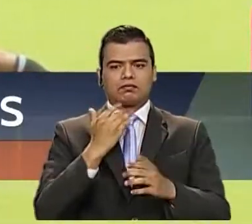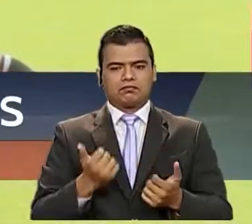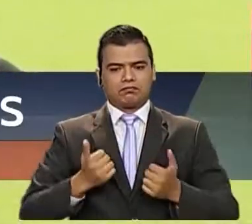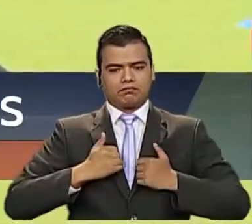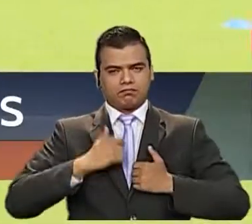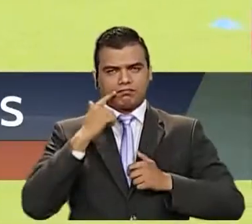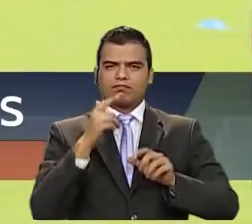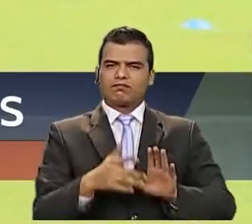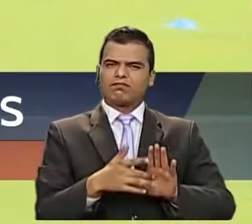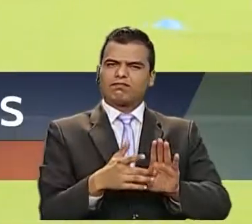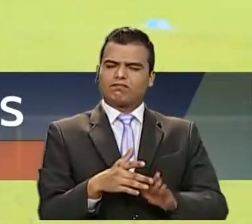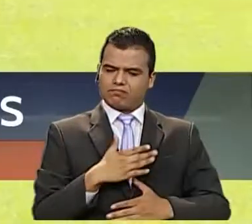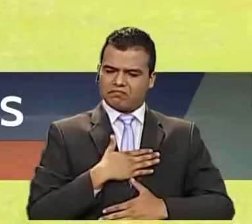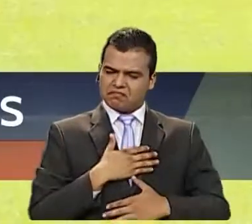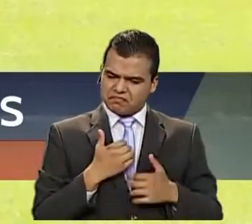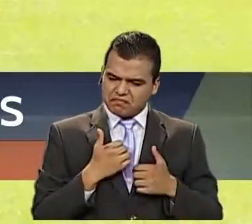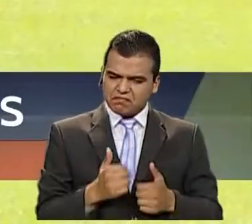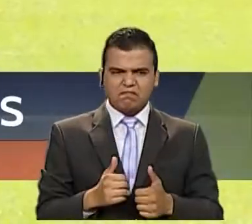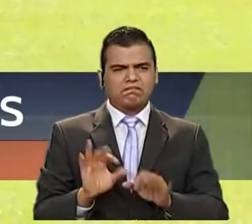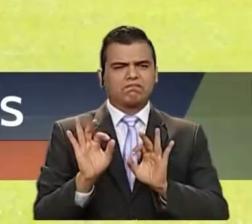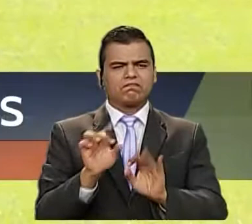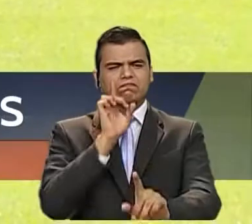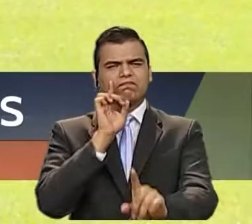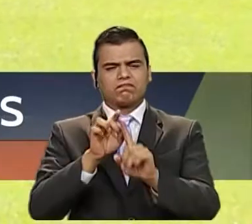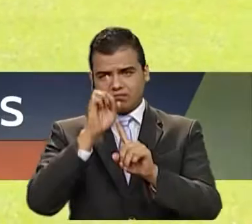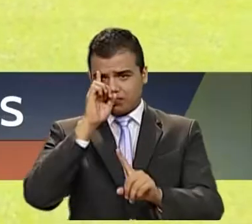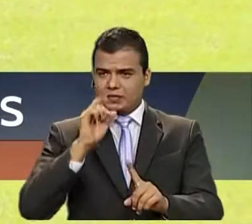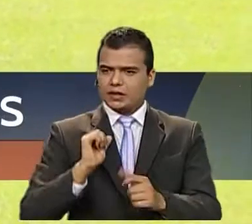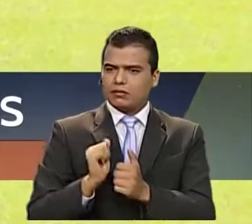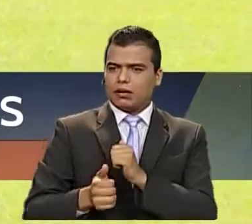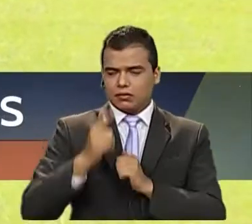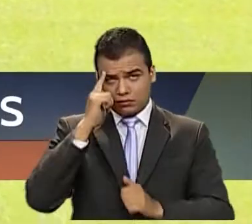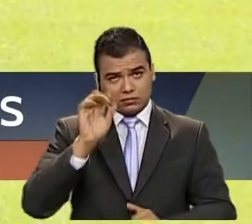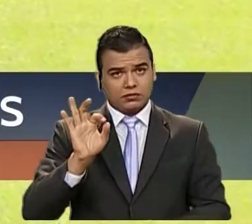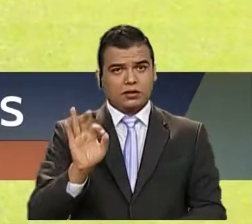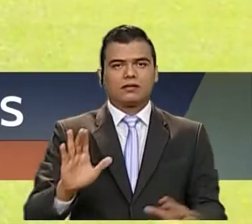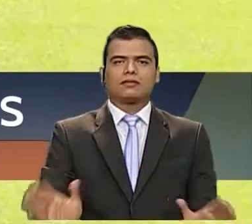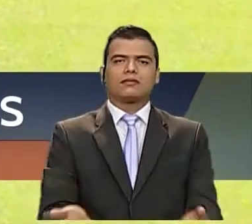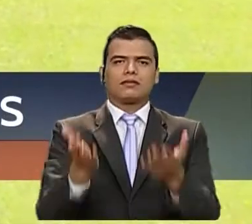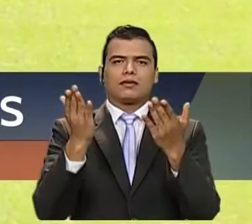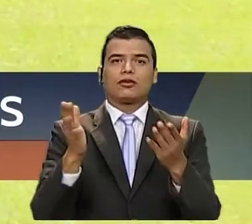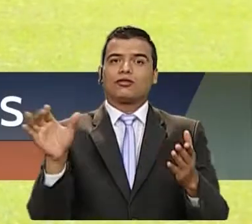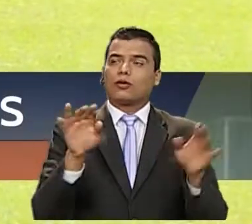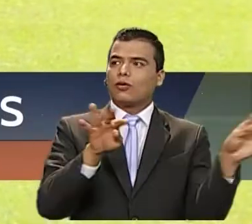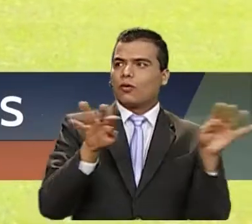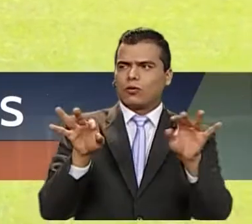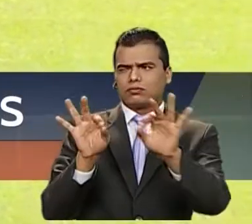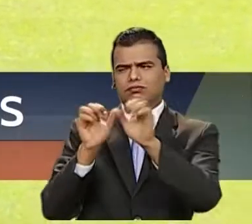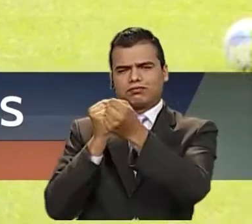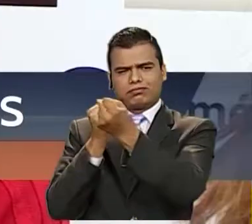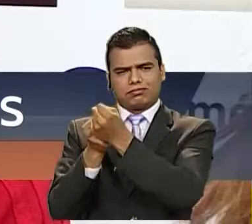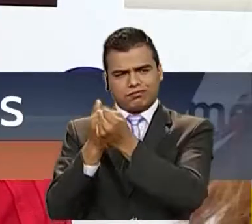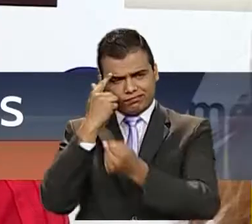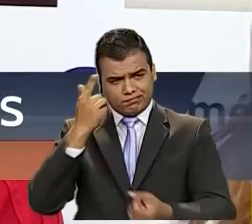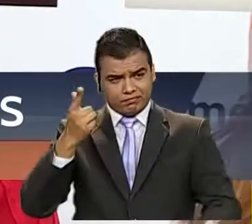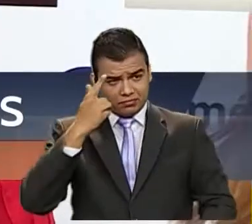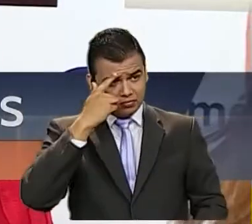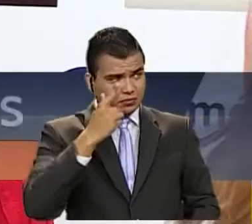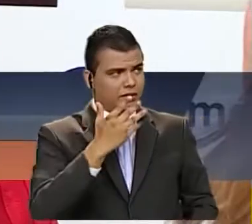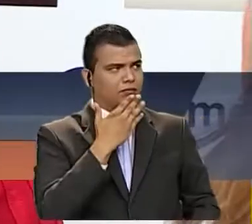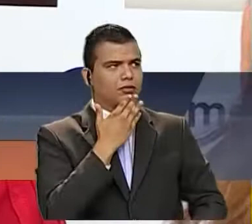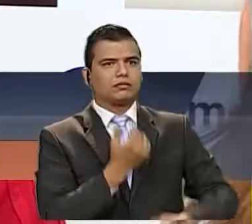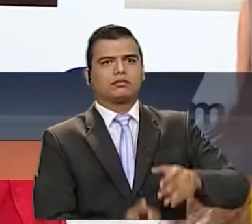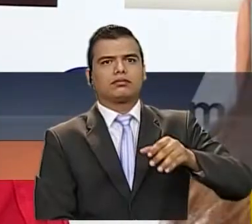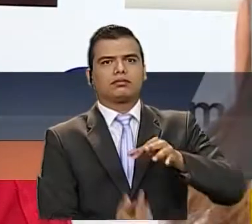de demostrar que tiene las condiciones para salir de este bache futbolístico ante su hinchada. Pensamos que va a ser un punto de